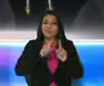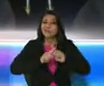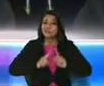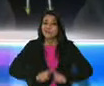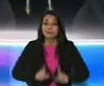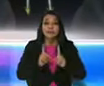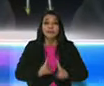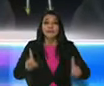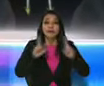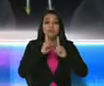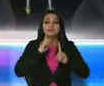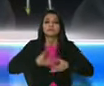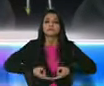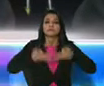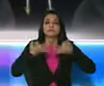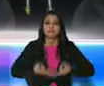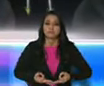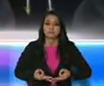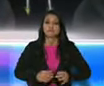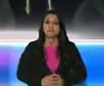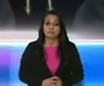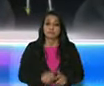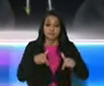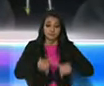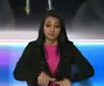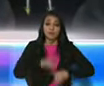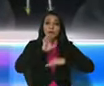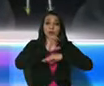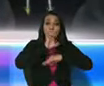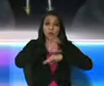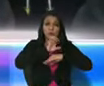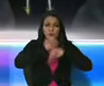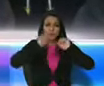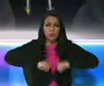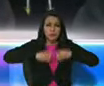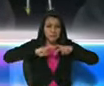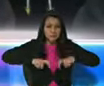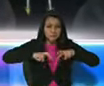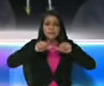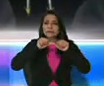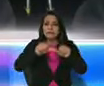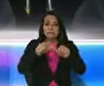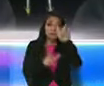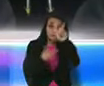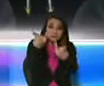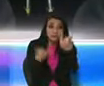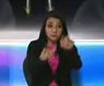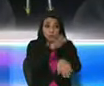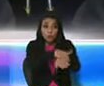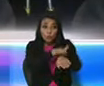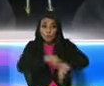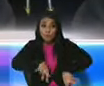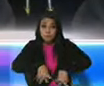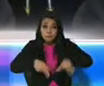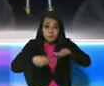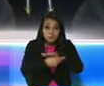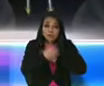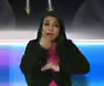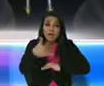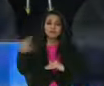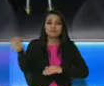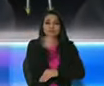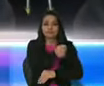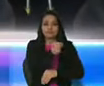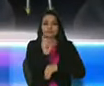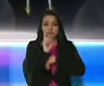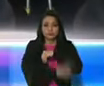de corroboración que permitan llevar ante la justicia a las personas que intervinieron en esta trama de